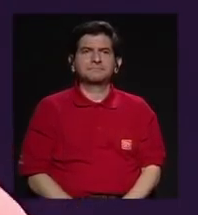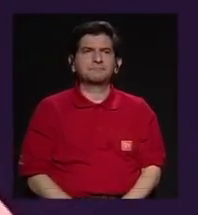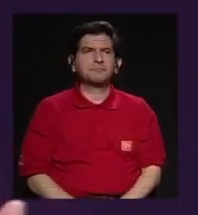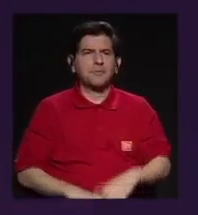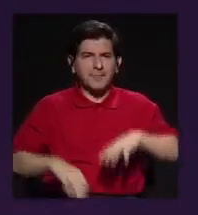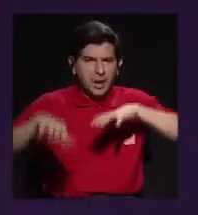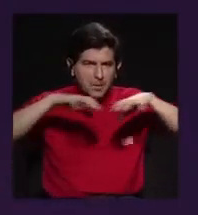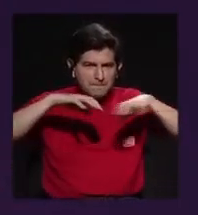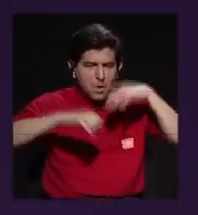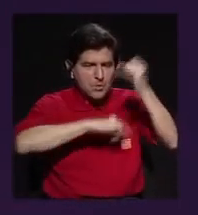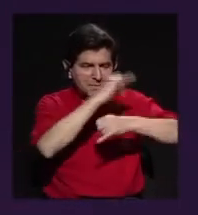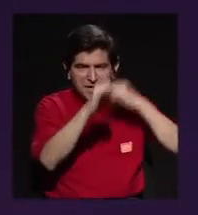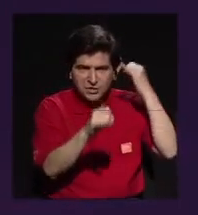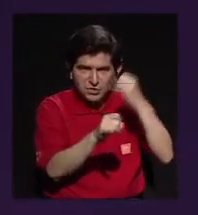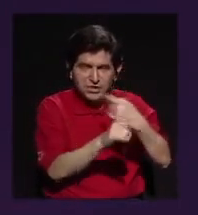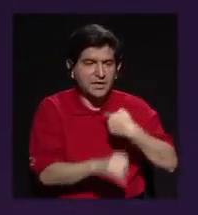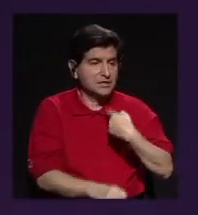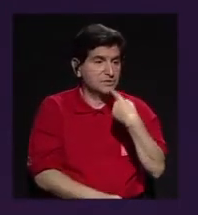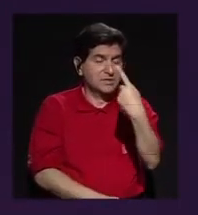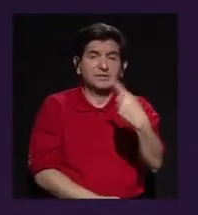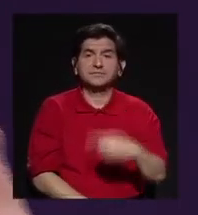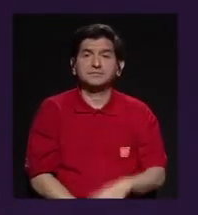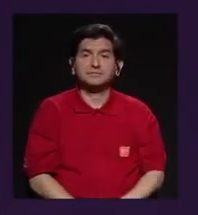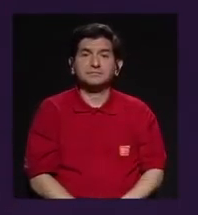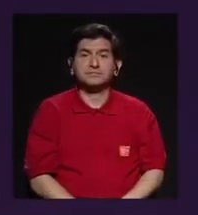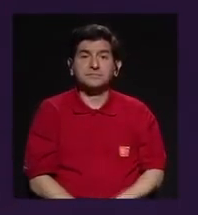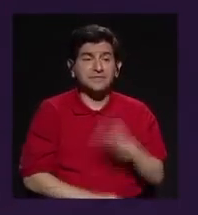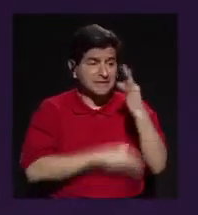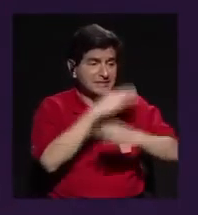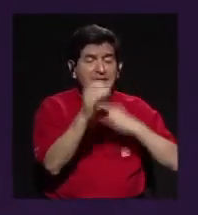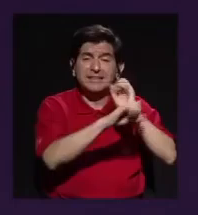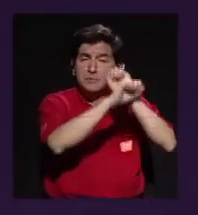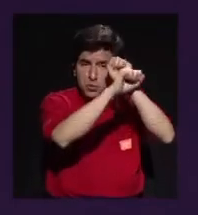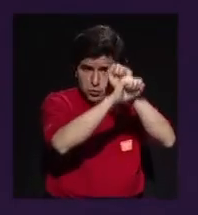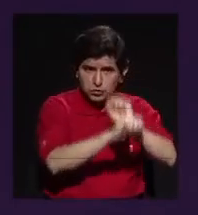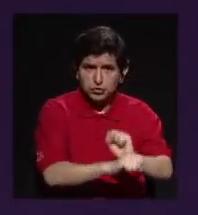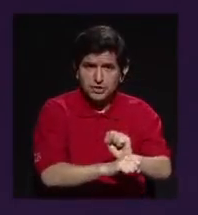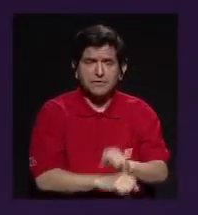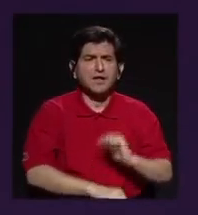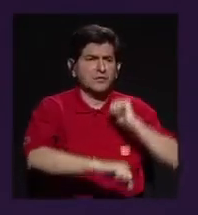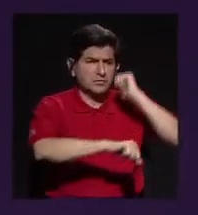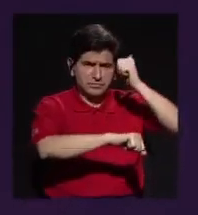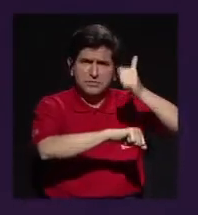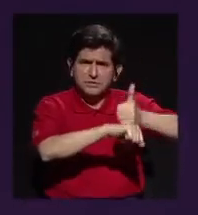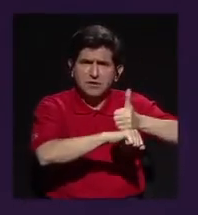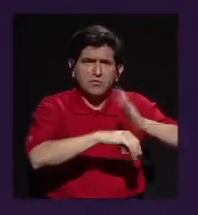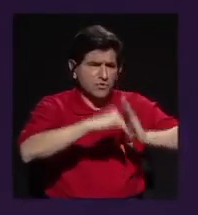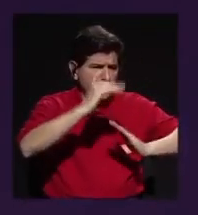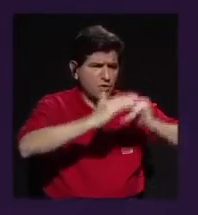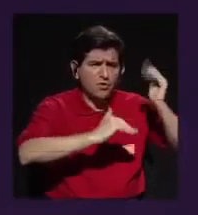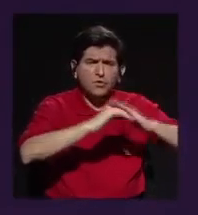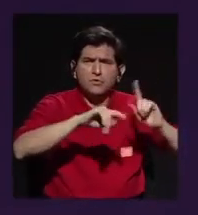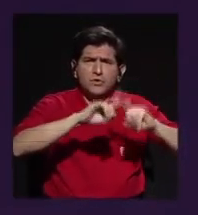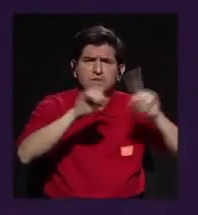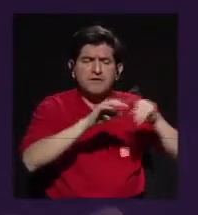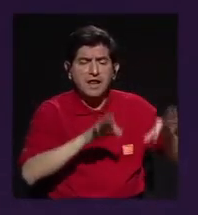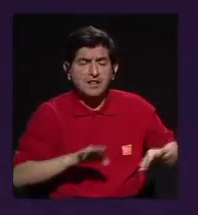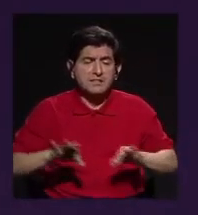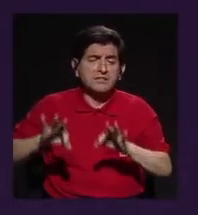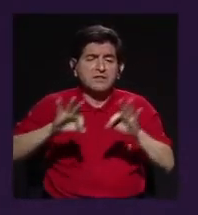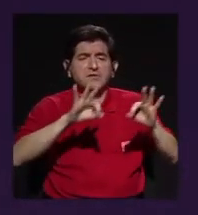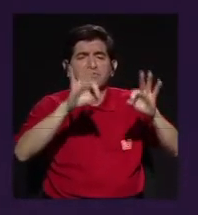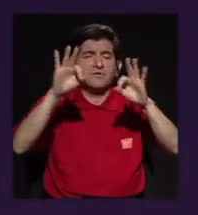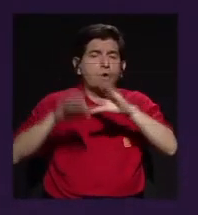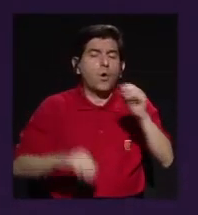el movimiento este internacional al que yo me refería, ¿verdad? Este conservador, sí, etcétera, ha creado, construido una serie de fantasmas y